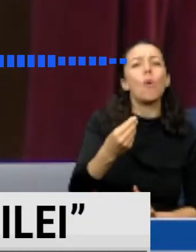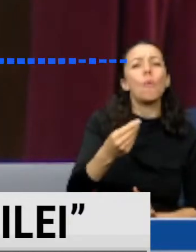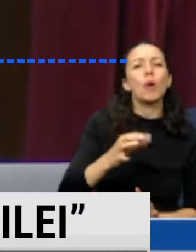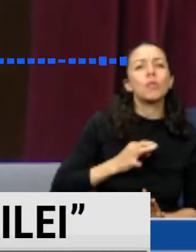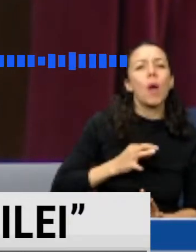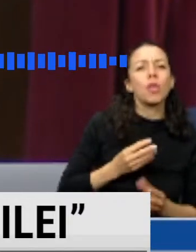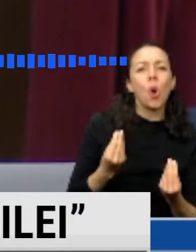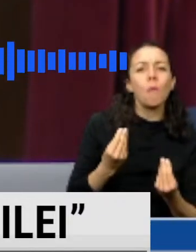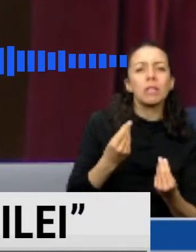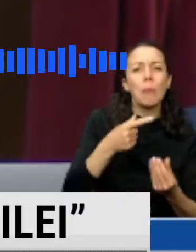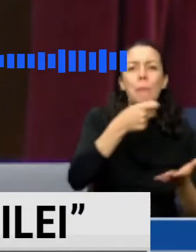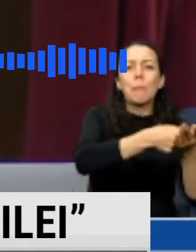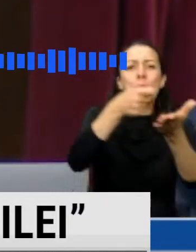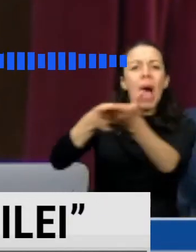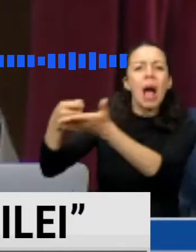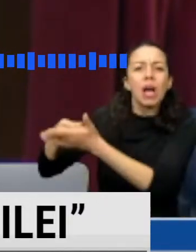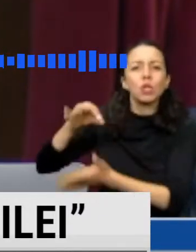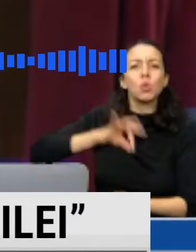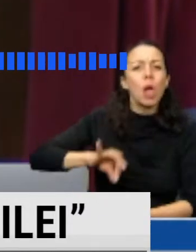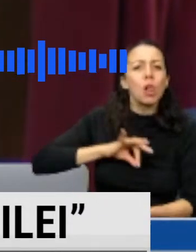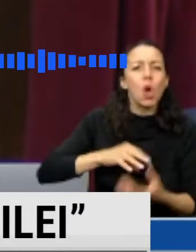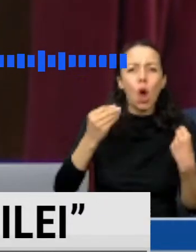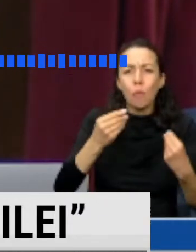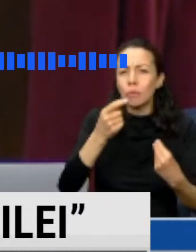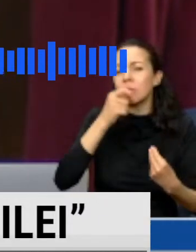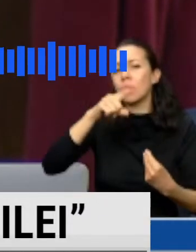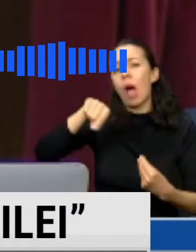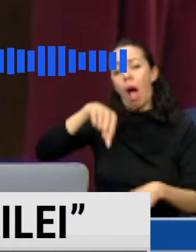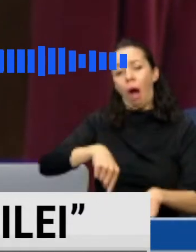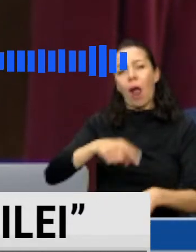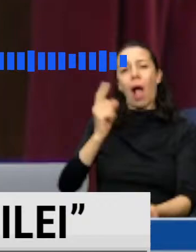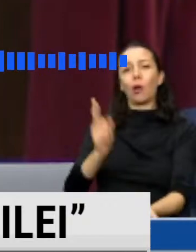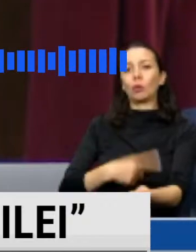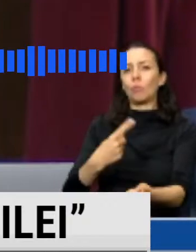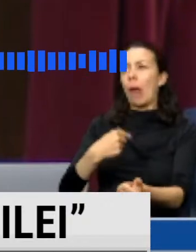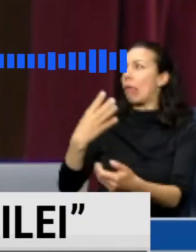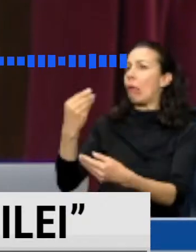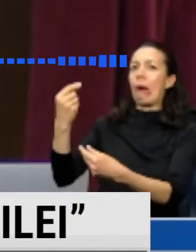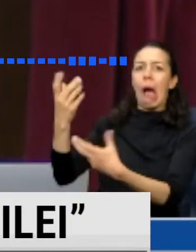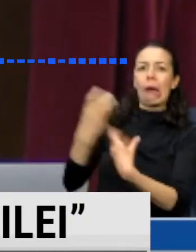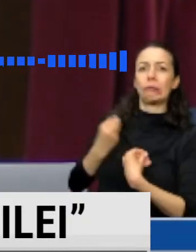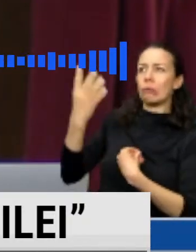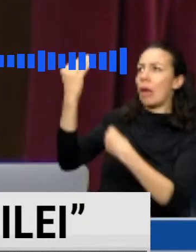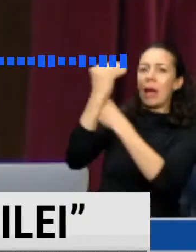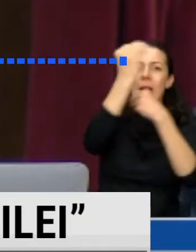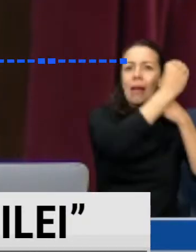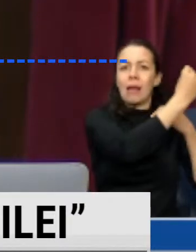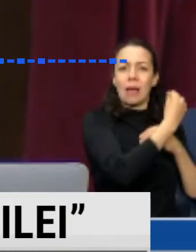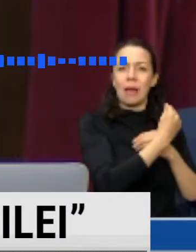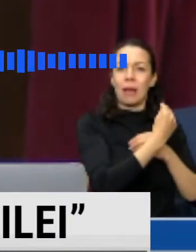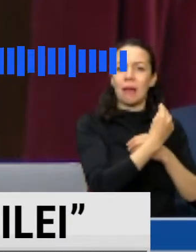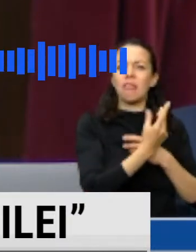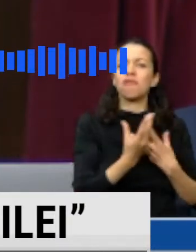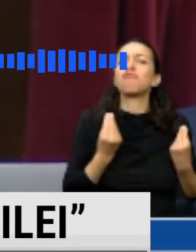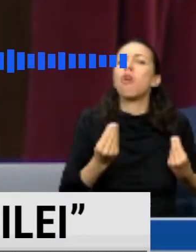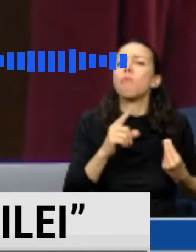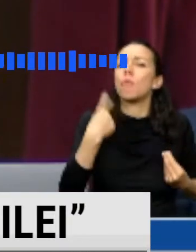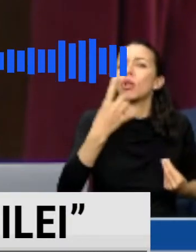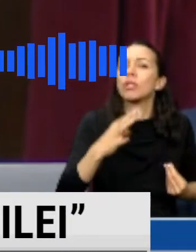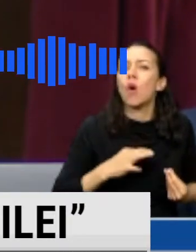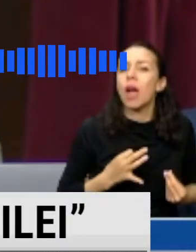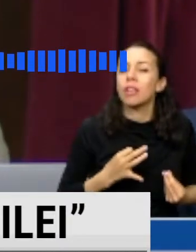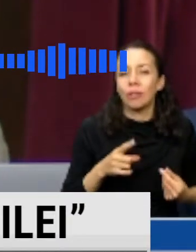difícil situación. Diputado Gustavo Gamón, en este caso, usted dijo, Juntos por el Cambio no va a ser co-gobierno de Milei. Juntos por el Cambio en